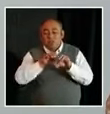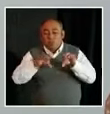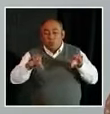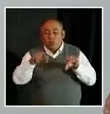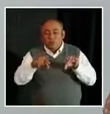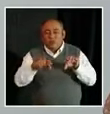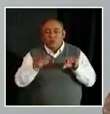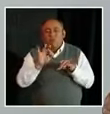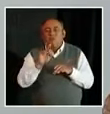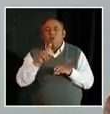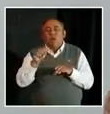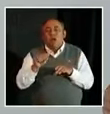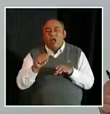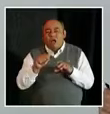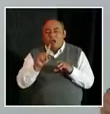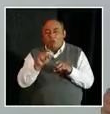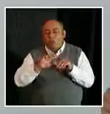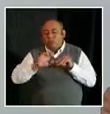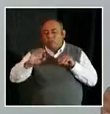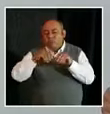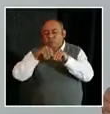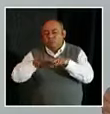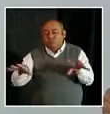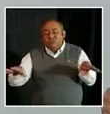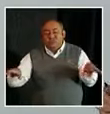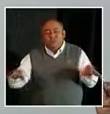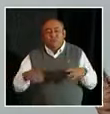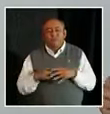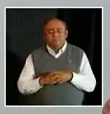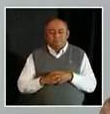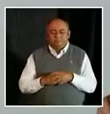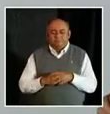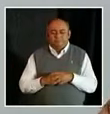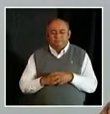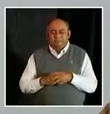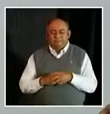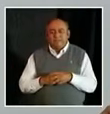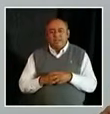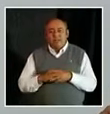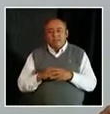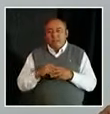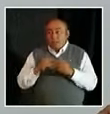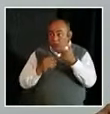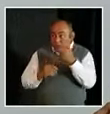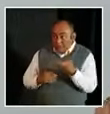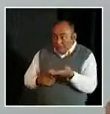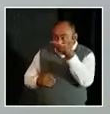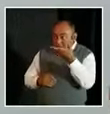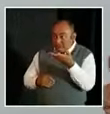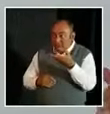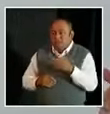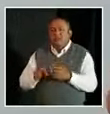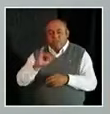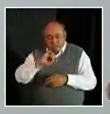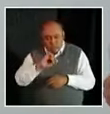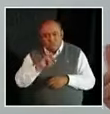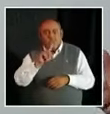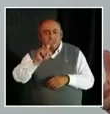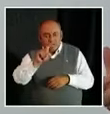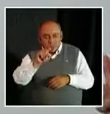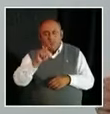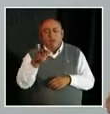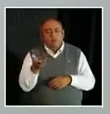A ver, el agua, como les digo, sube mes con mes conforme a